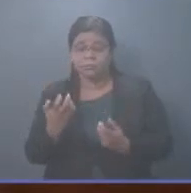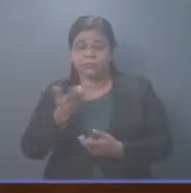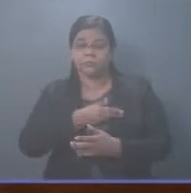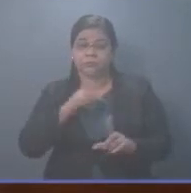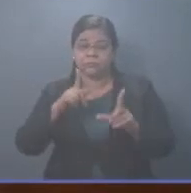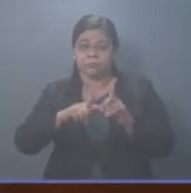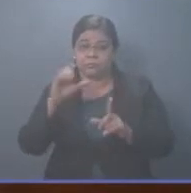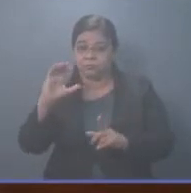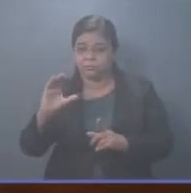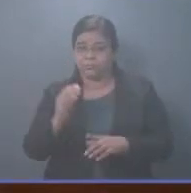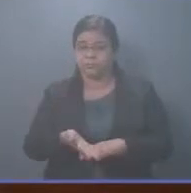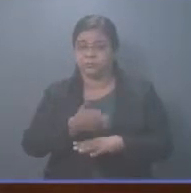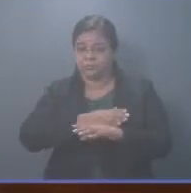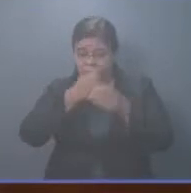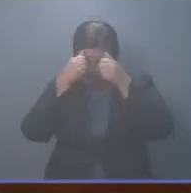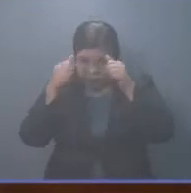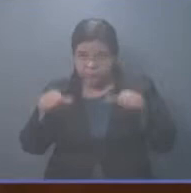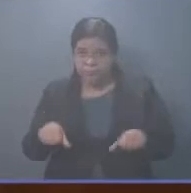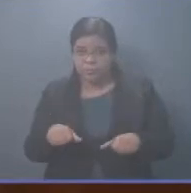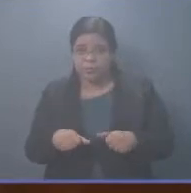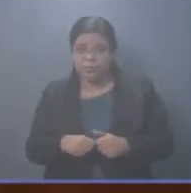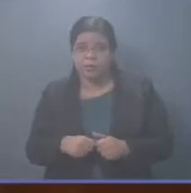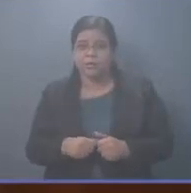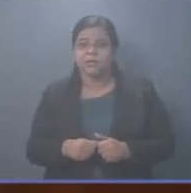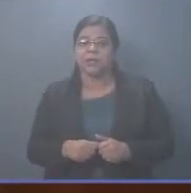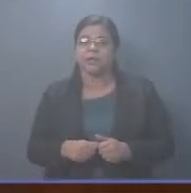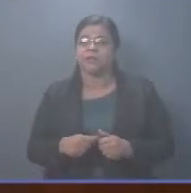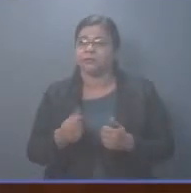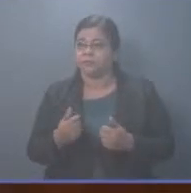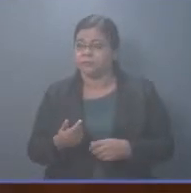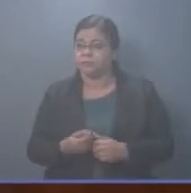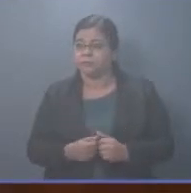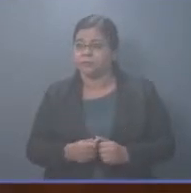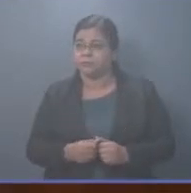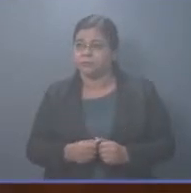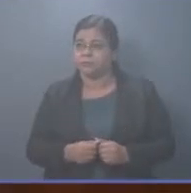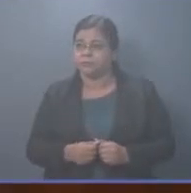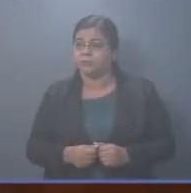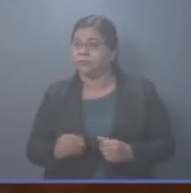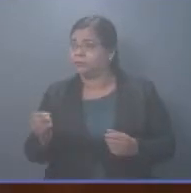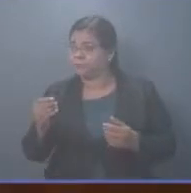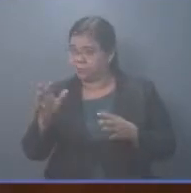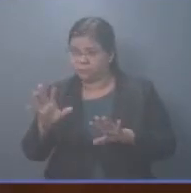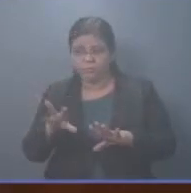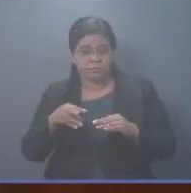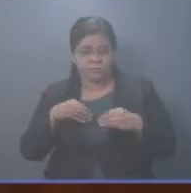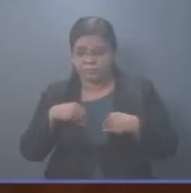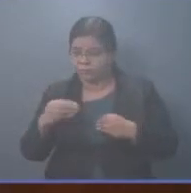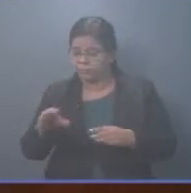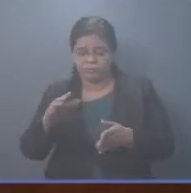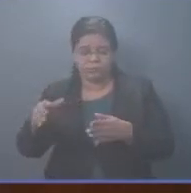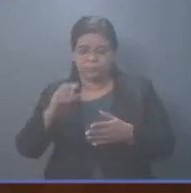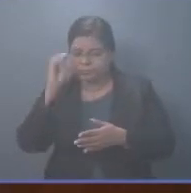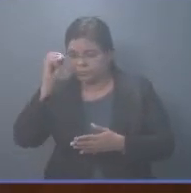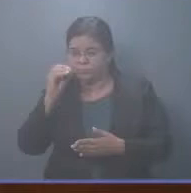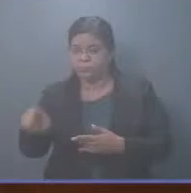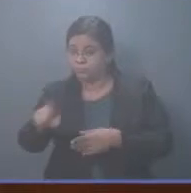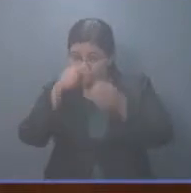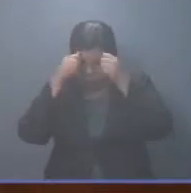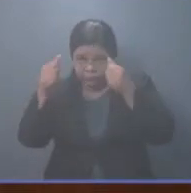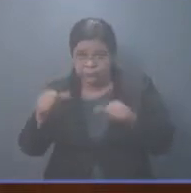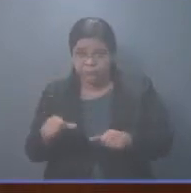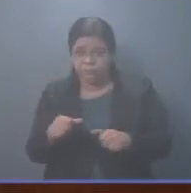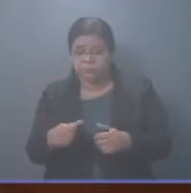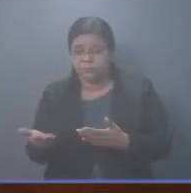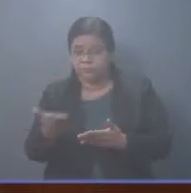literal C tal como fue aprobado por la ley, es decir, la redacción original, sin aceptar la observación, ¿verdad? Los que estén de acuerdo